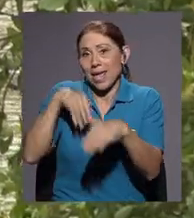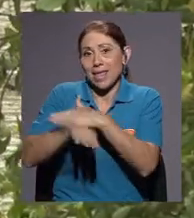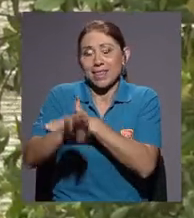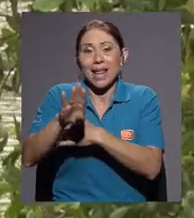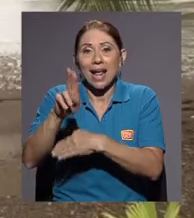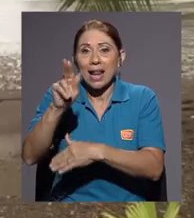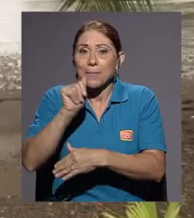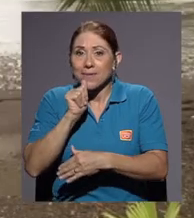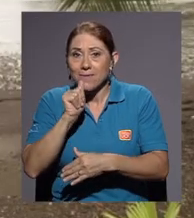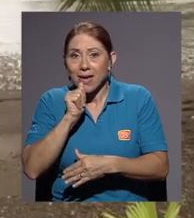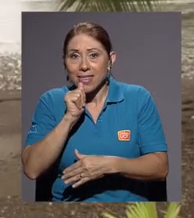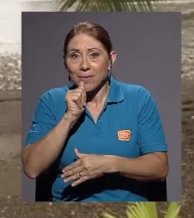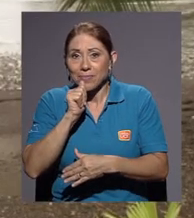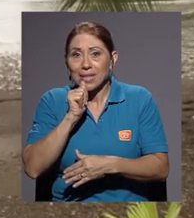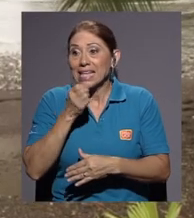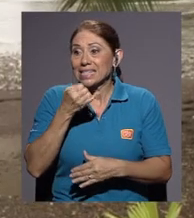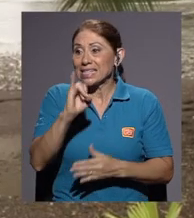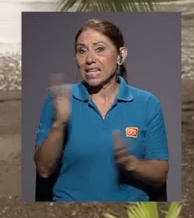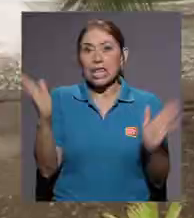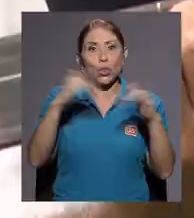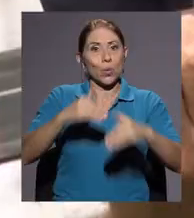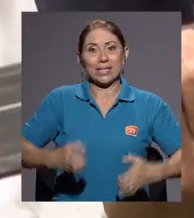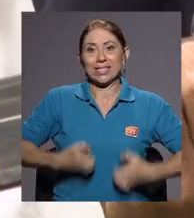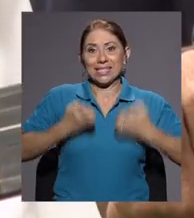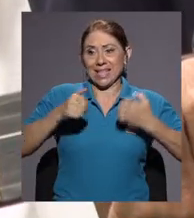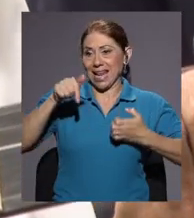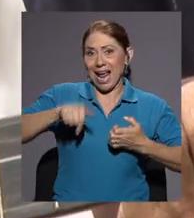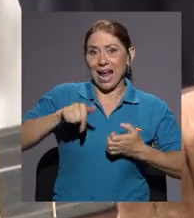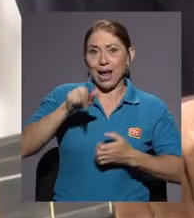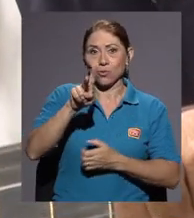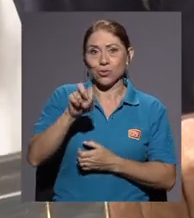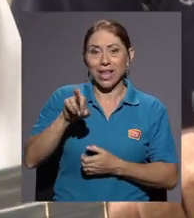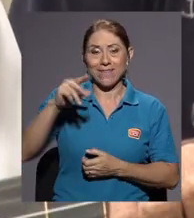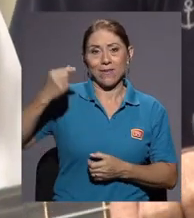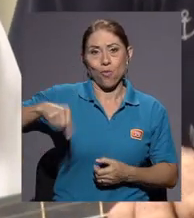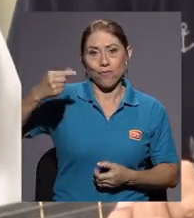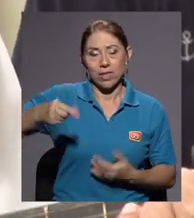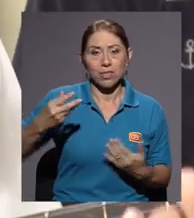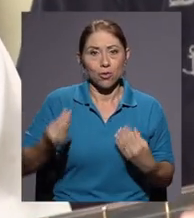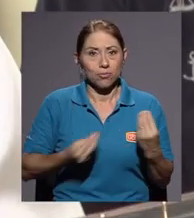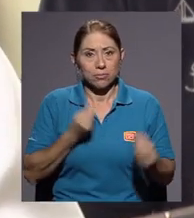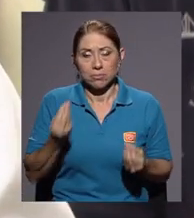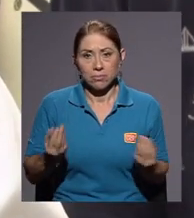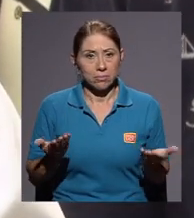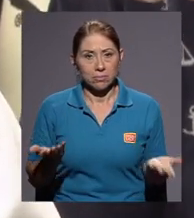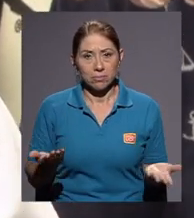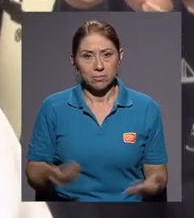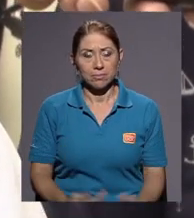recinto de Golfito acá en Golfito. Golfito, qué lindo.